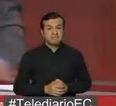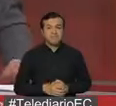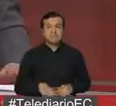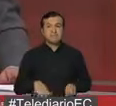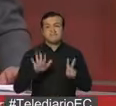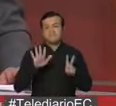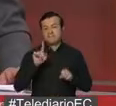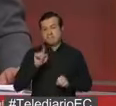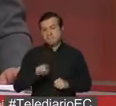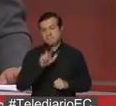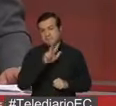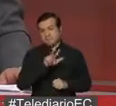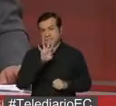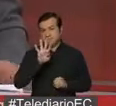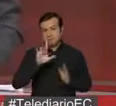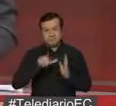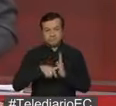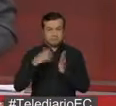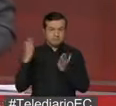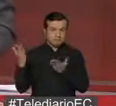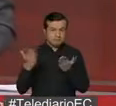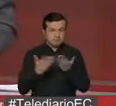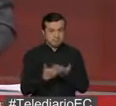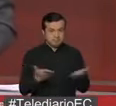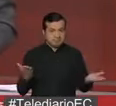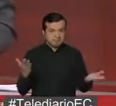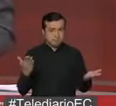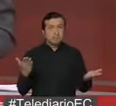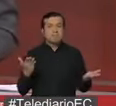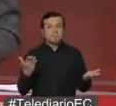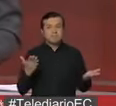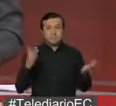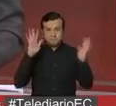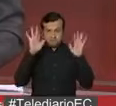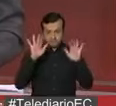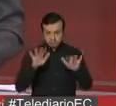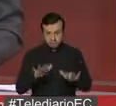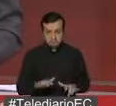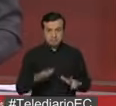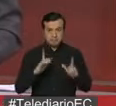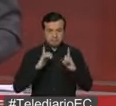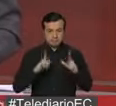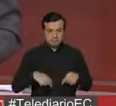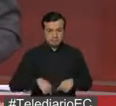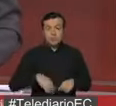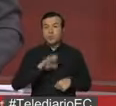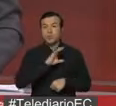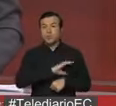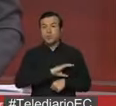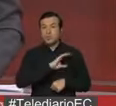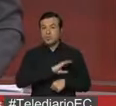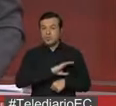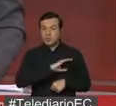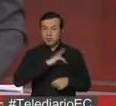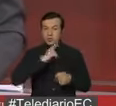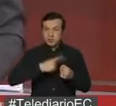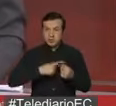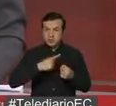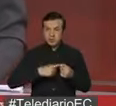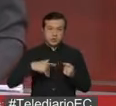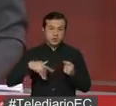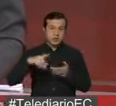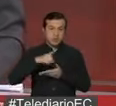7 de la mañana con 34 minutos. A esta hora nos contactamos con la secretaria de Salud del municipio de Quito, del